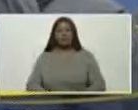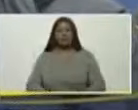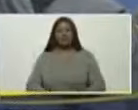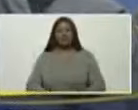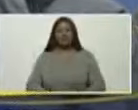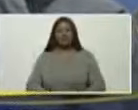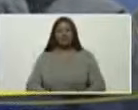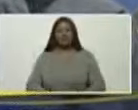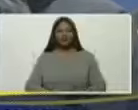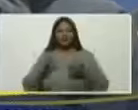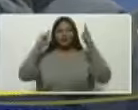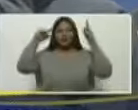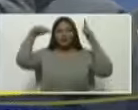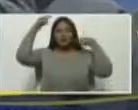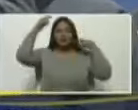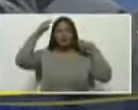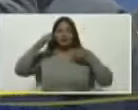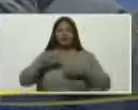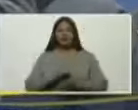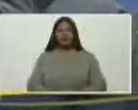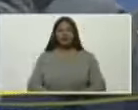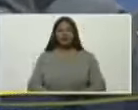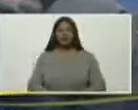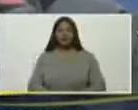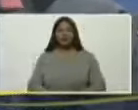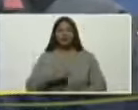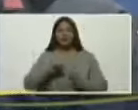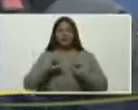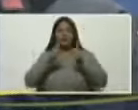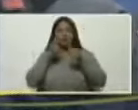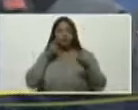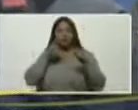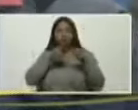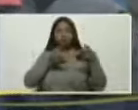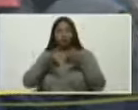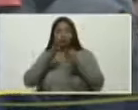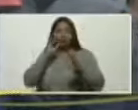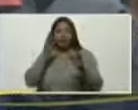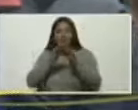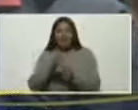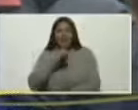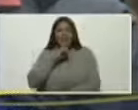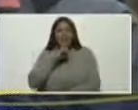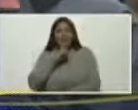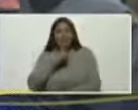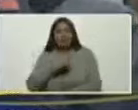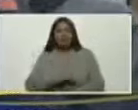Hugo Chávez inició el camino correcto, difícil,